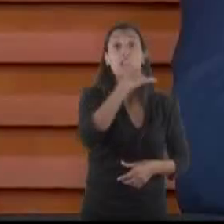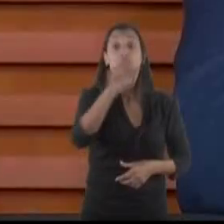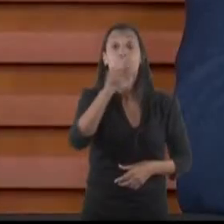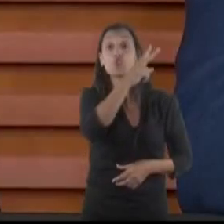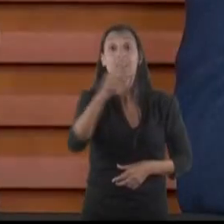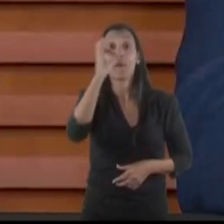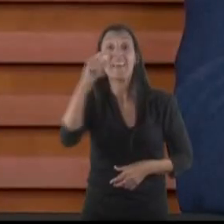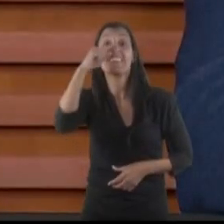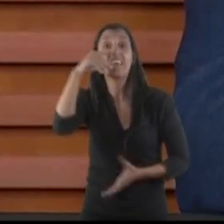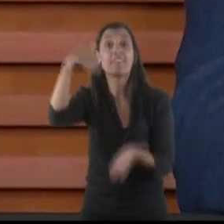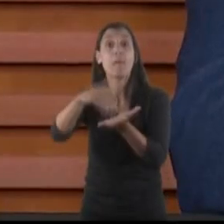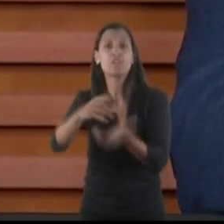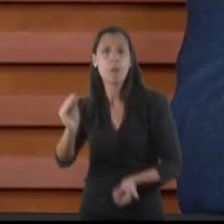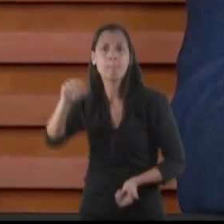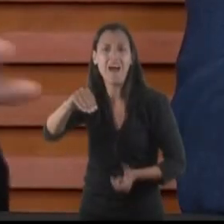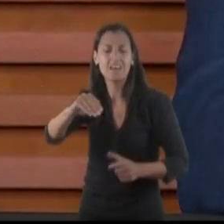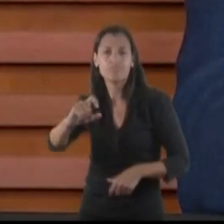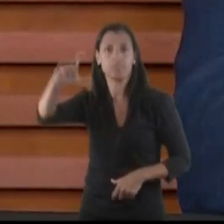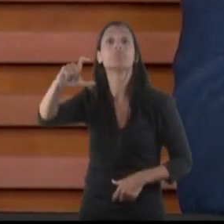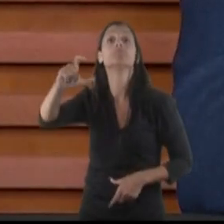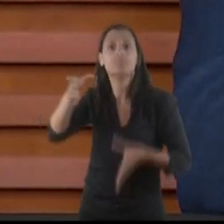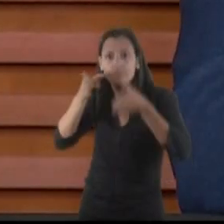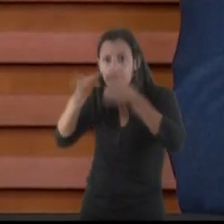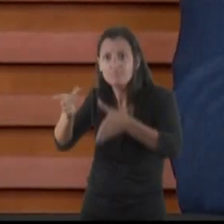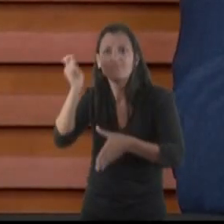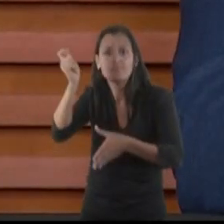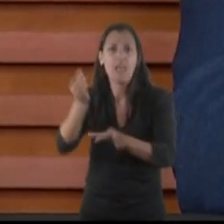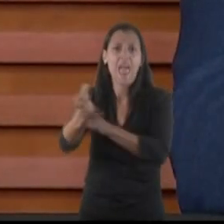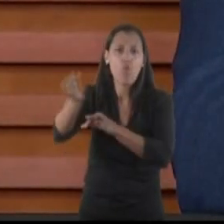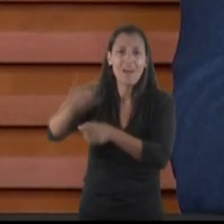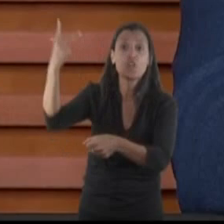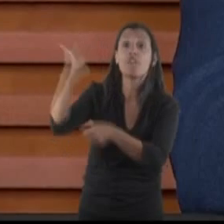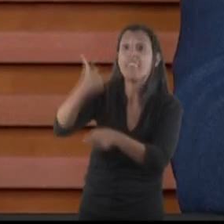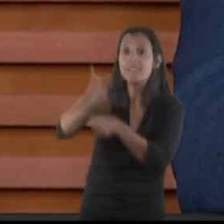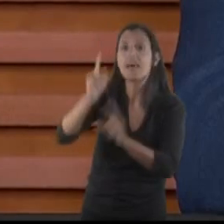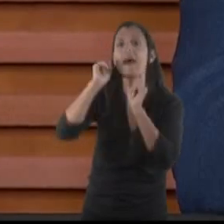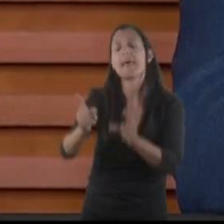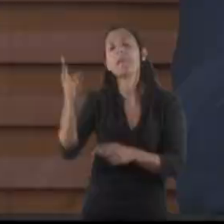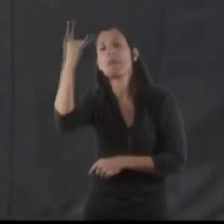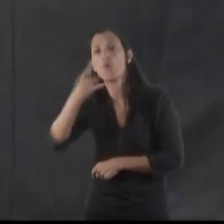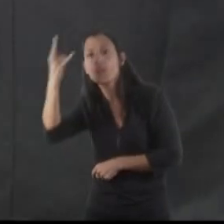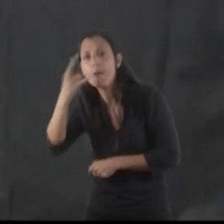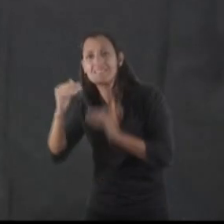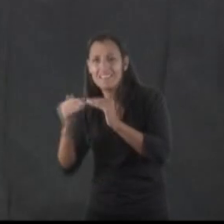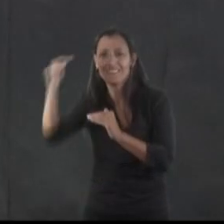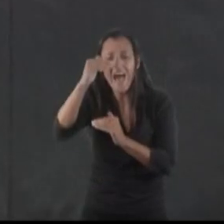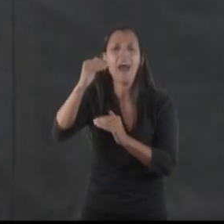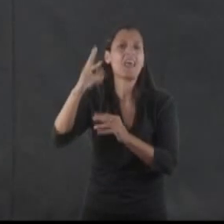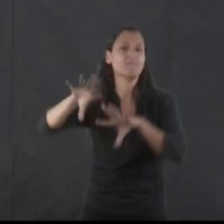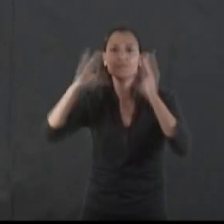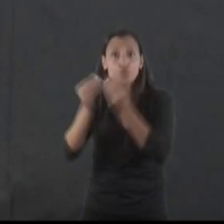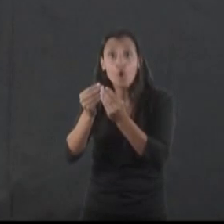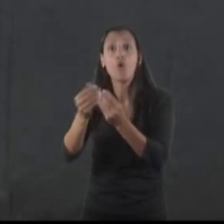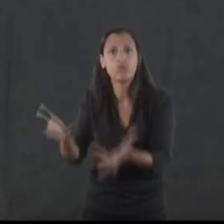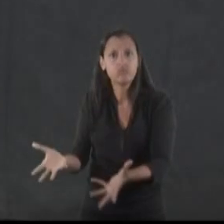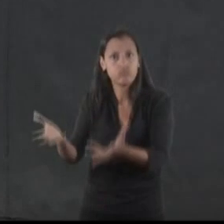1.227 millones de pesos más para que la educación terciaria, la educación universitaria, los posgrados sigan siendo